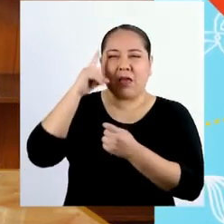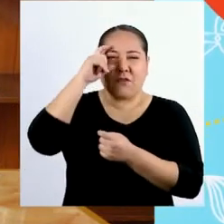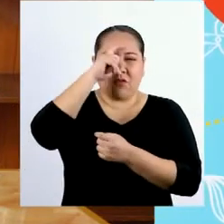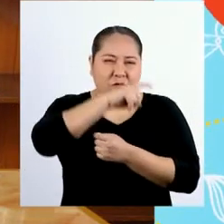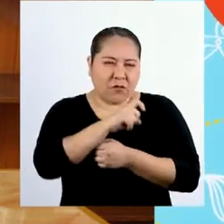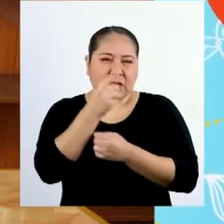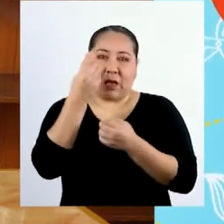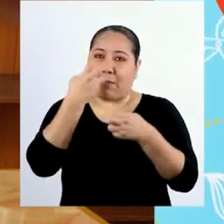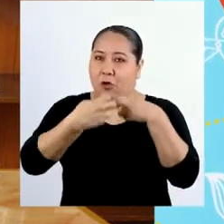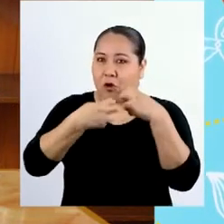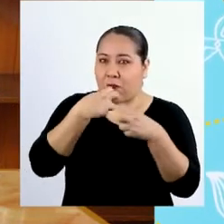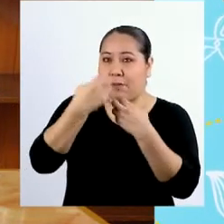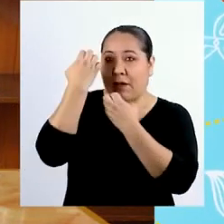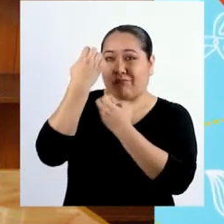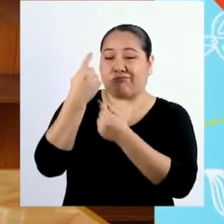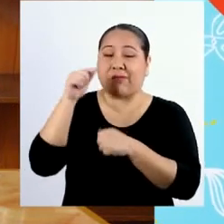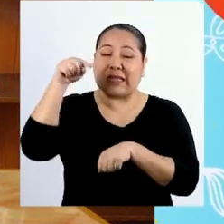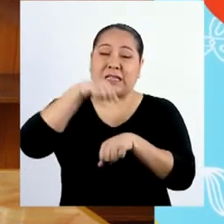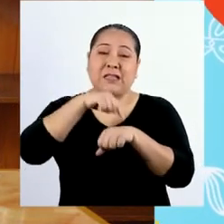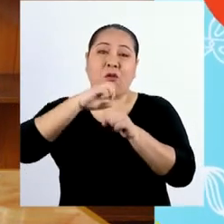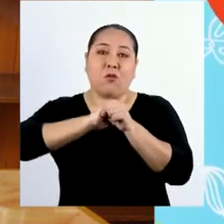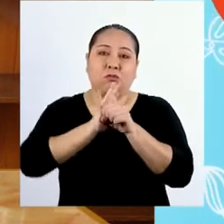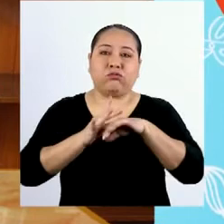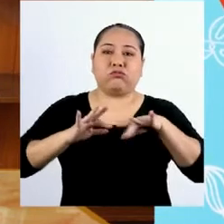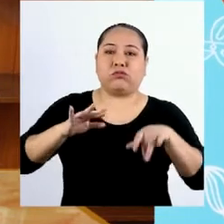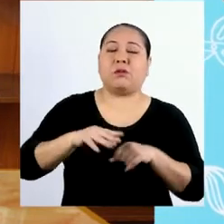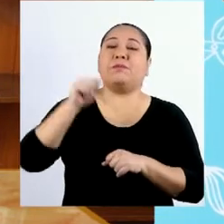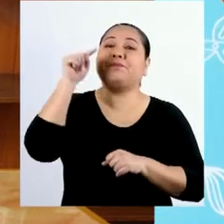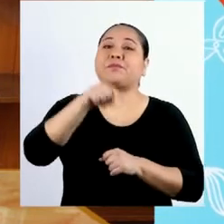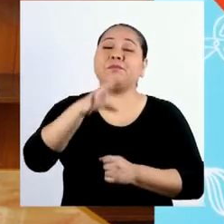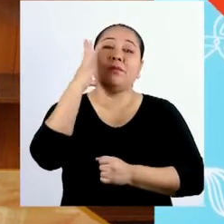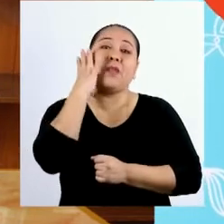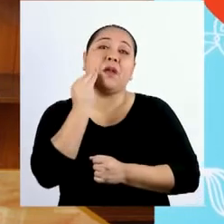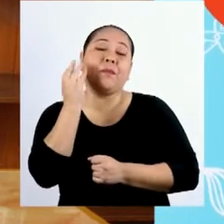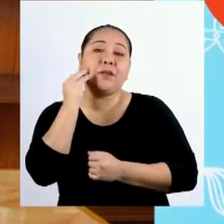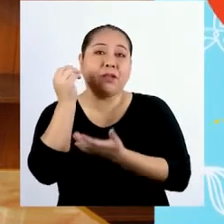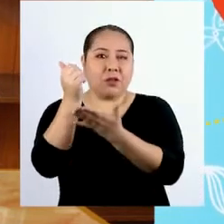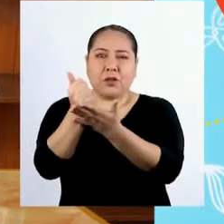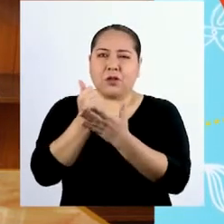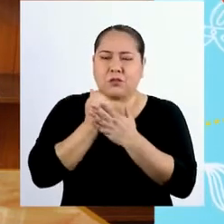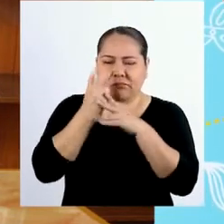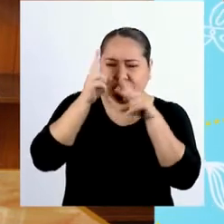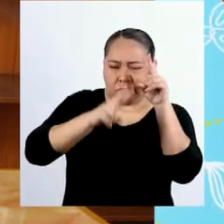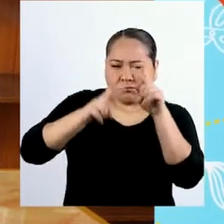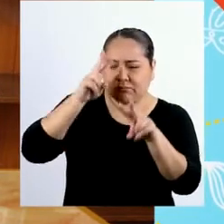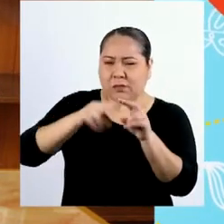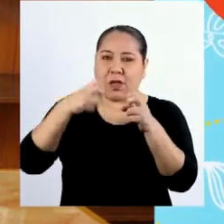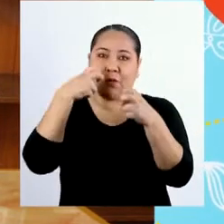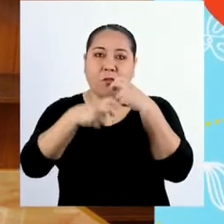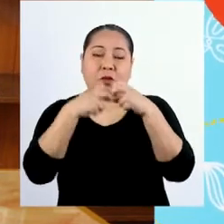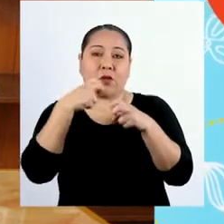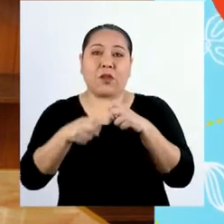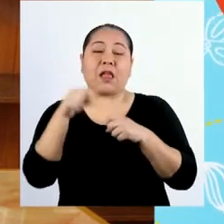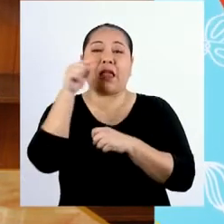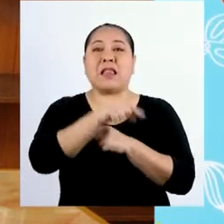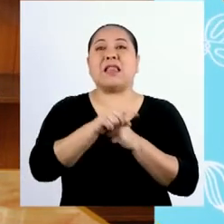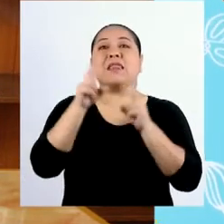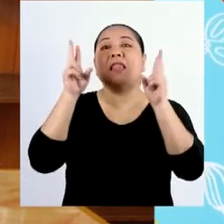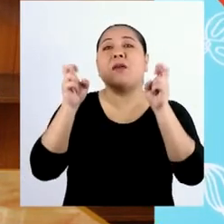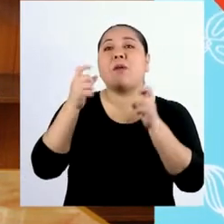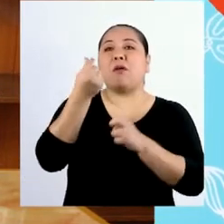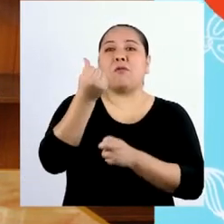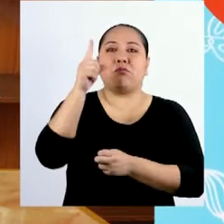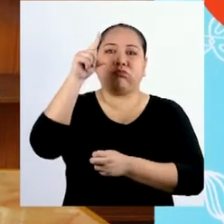dificultades económicas a raíz de la pandemia. Y esta experiencia nos ayudará a abordar el problema sobre la